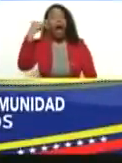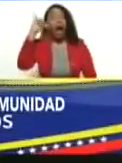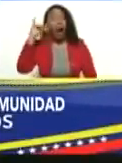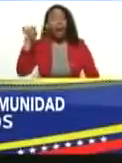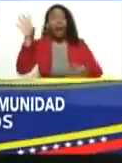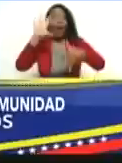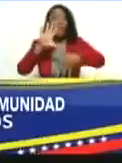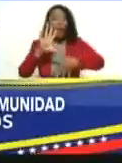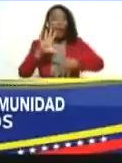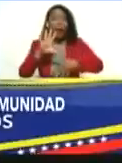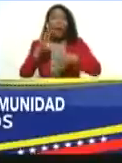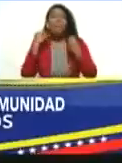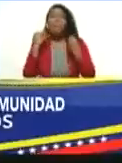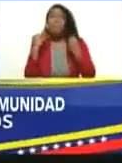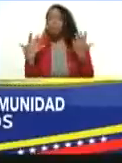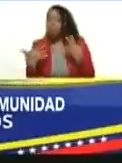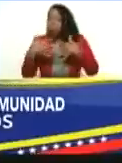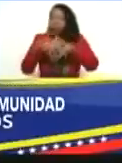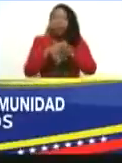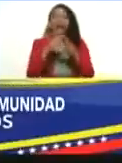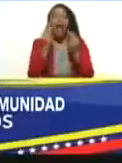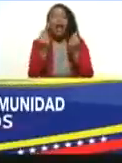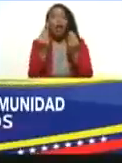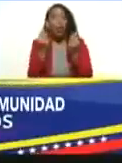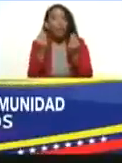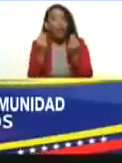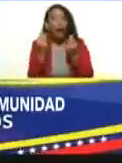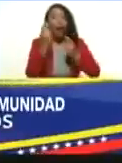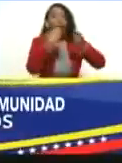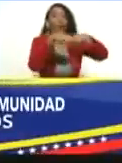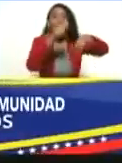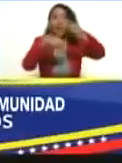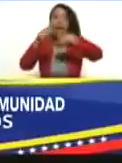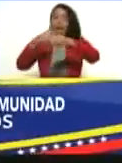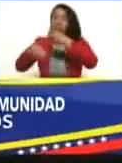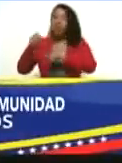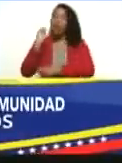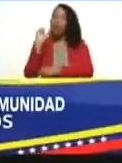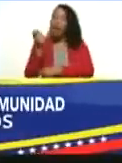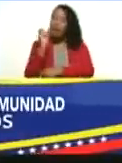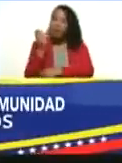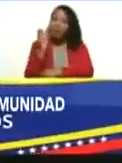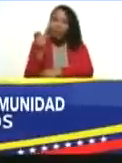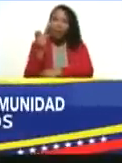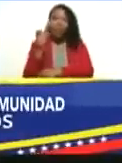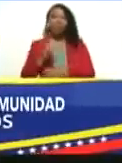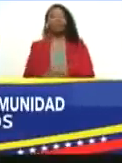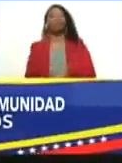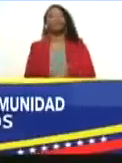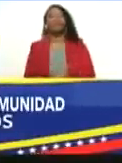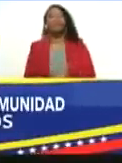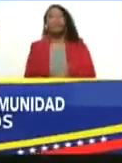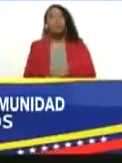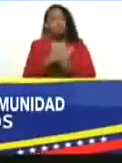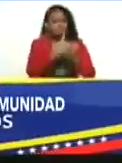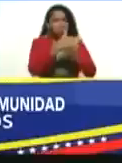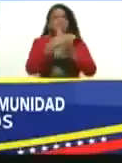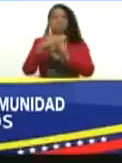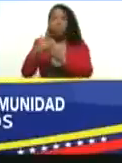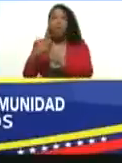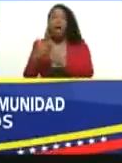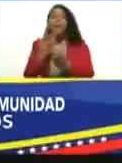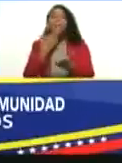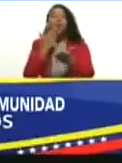para la integración económica comercial financiera compartimos la